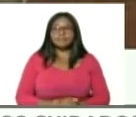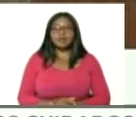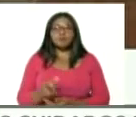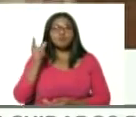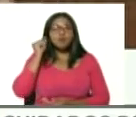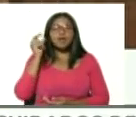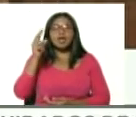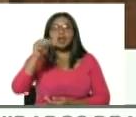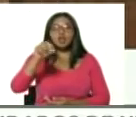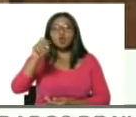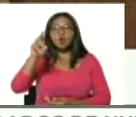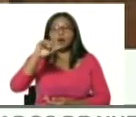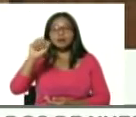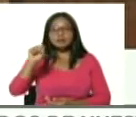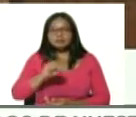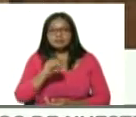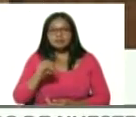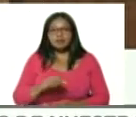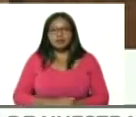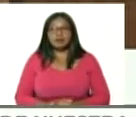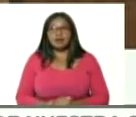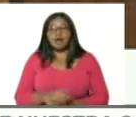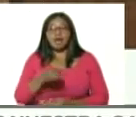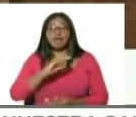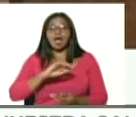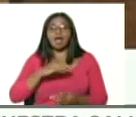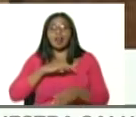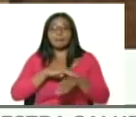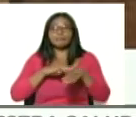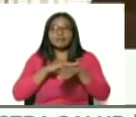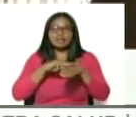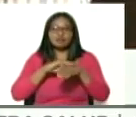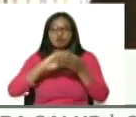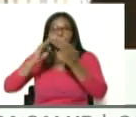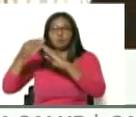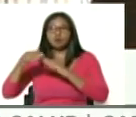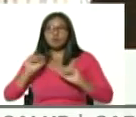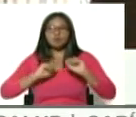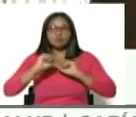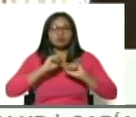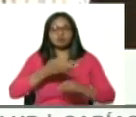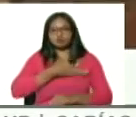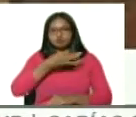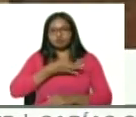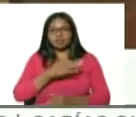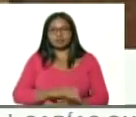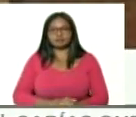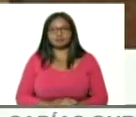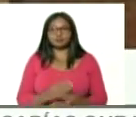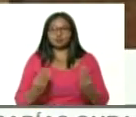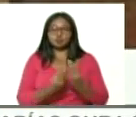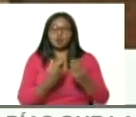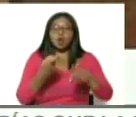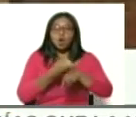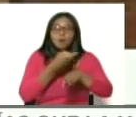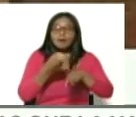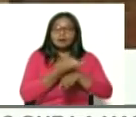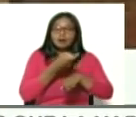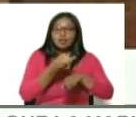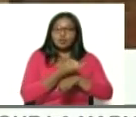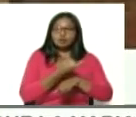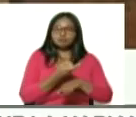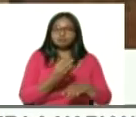Herrera, ministra comunera de Comunas y Movimientos Sociales. Y está con nosotros el gobernador